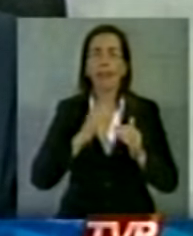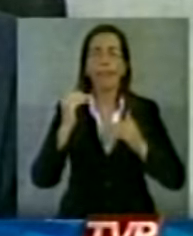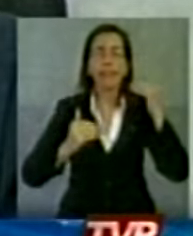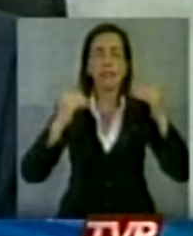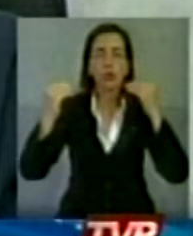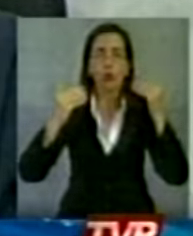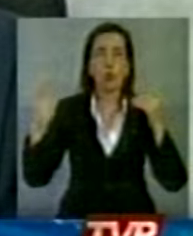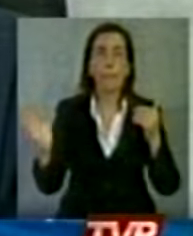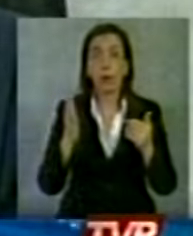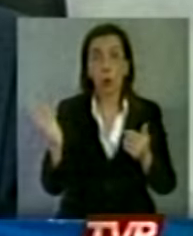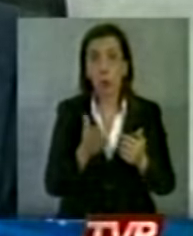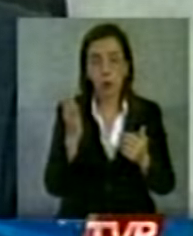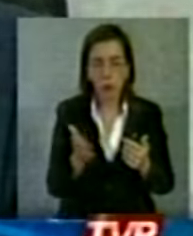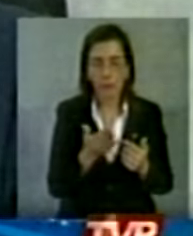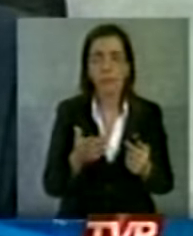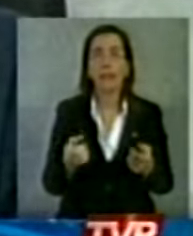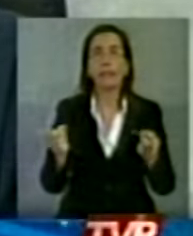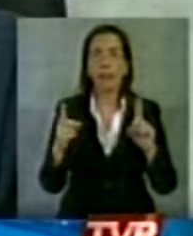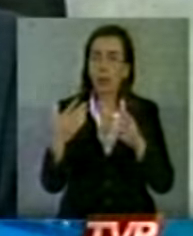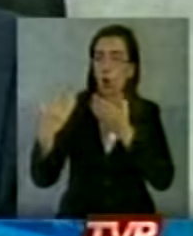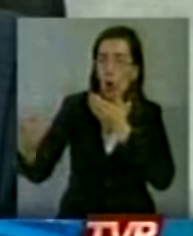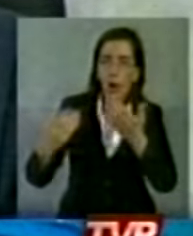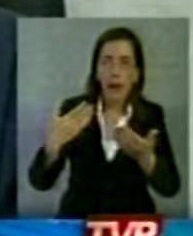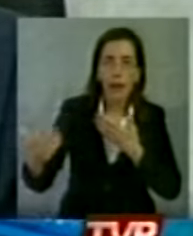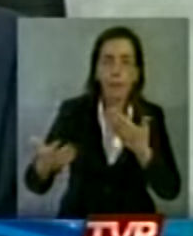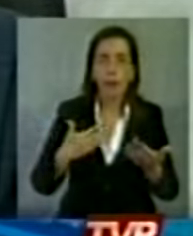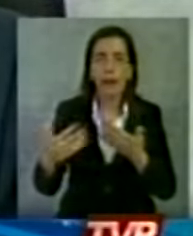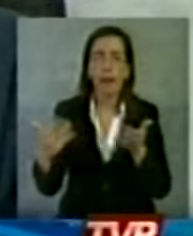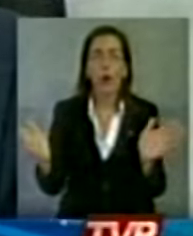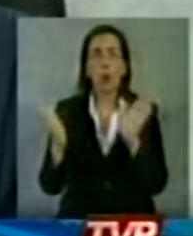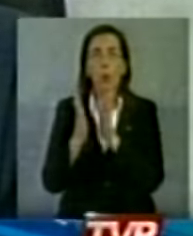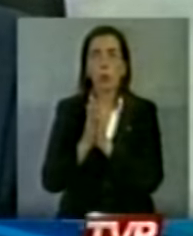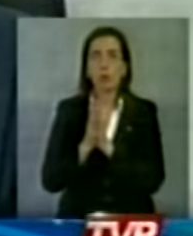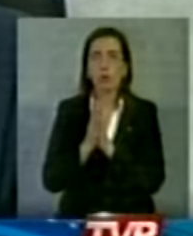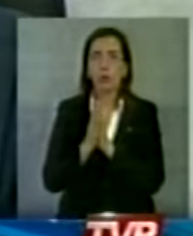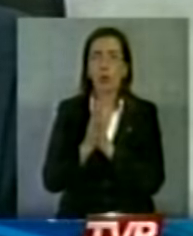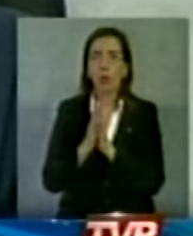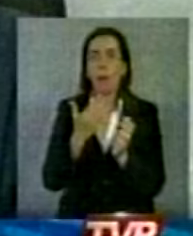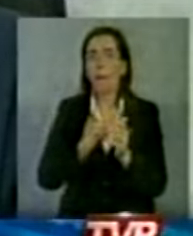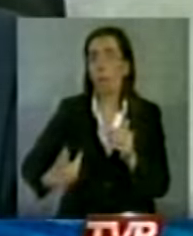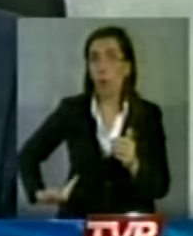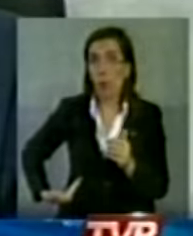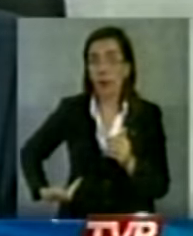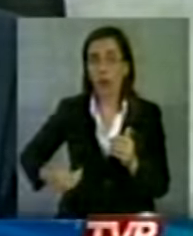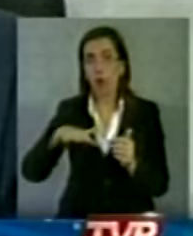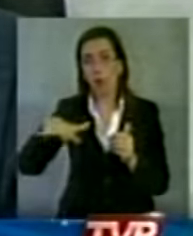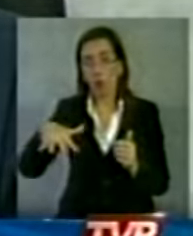productivo, en estrecha colaboración con la articulación público-privada.